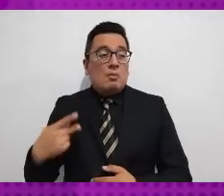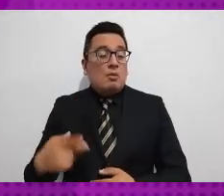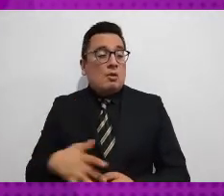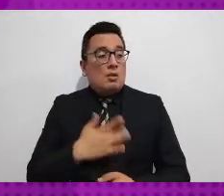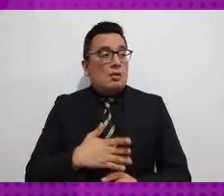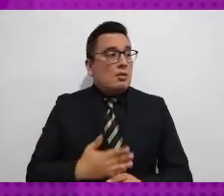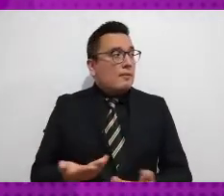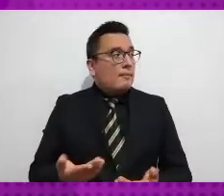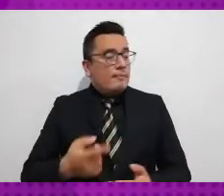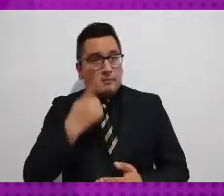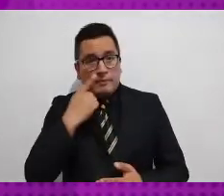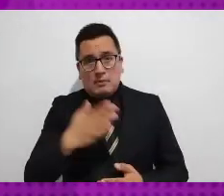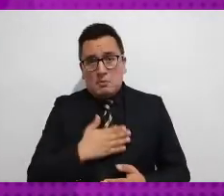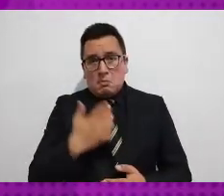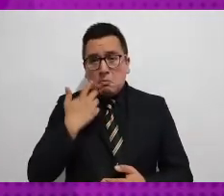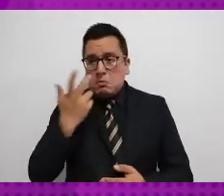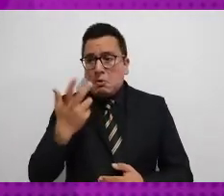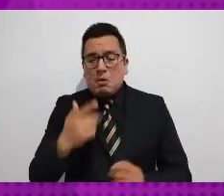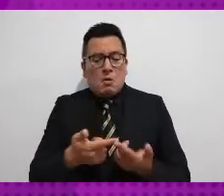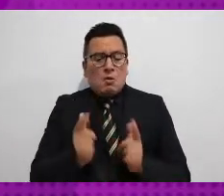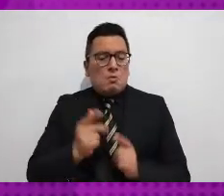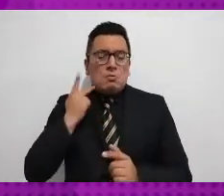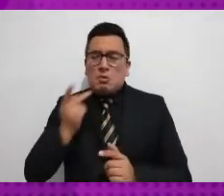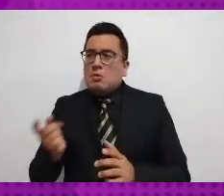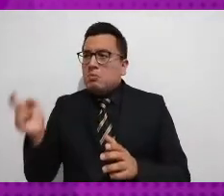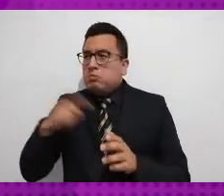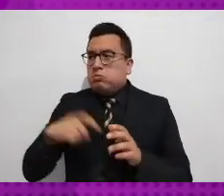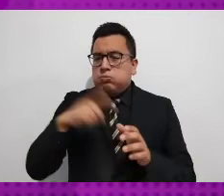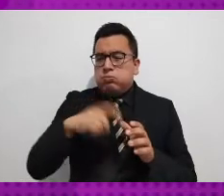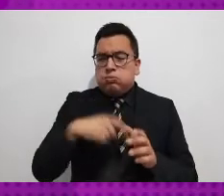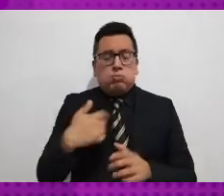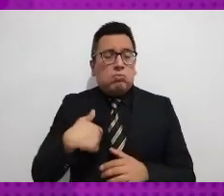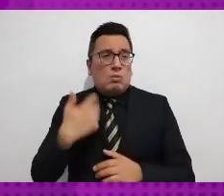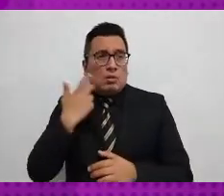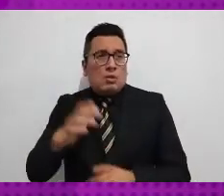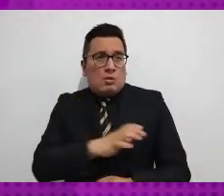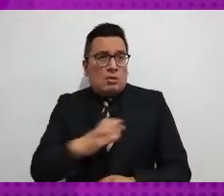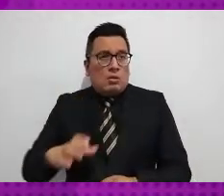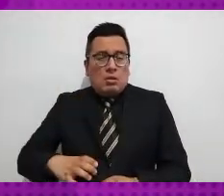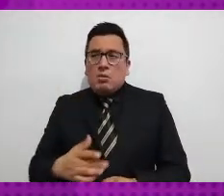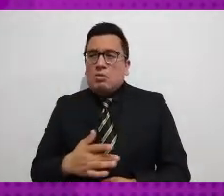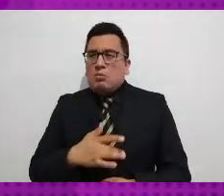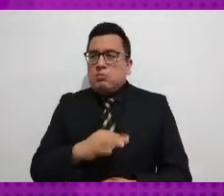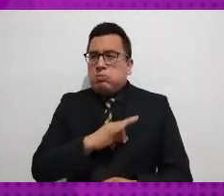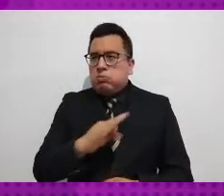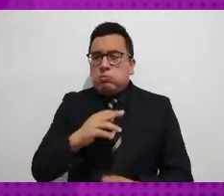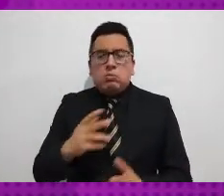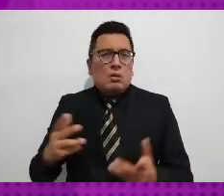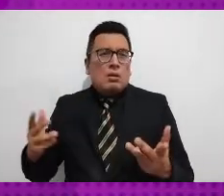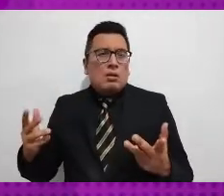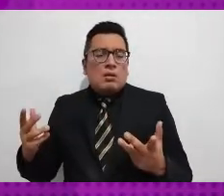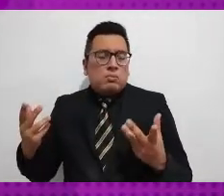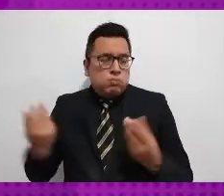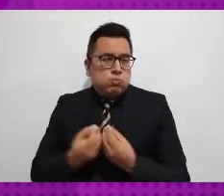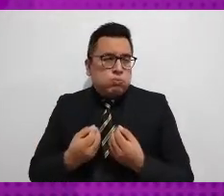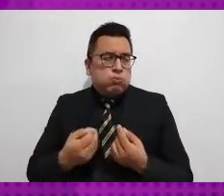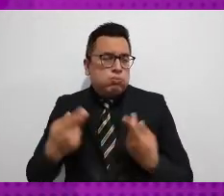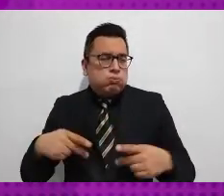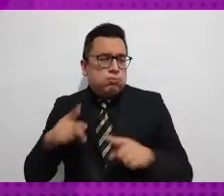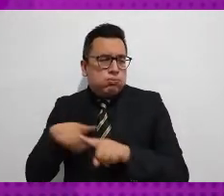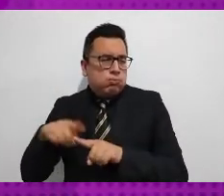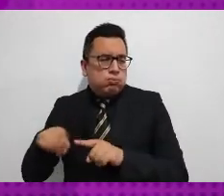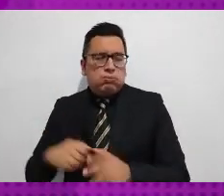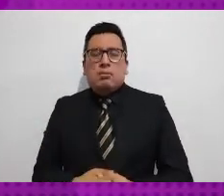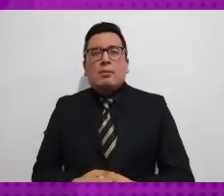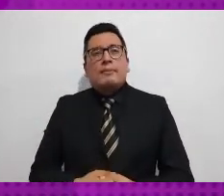¿sabes qué? Yo quiero incluir a todos los grupos y quiero que mis candidaturas sean lo más inclusivas posibles, sean lo más abierta